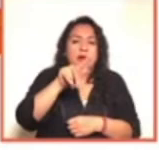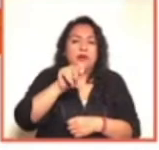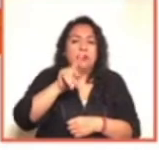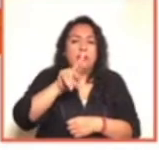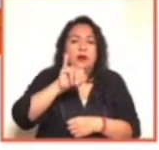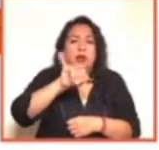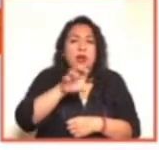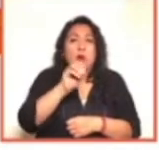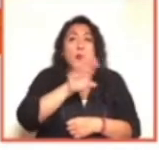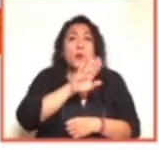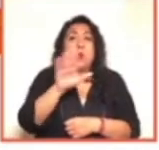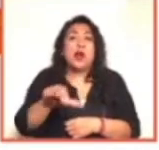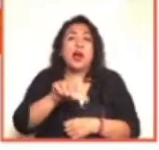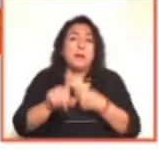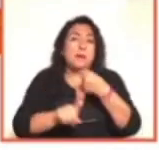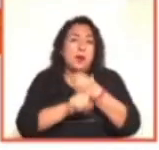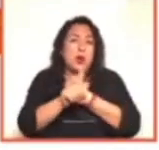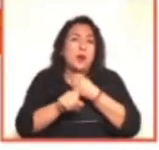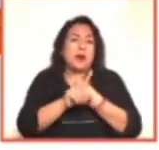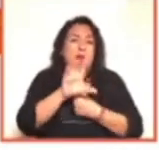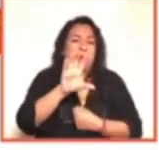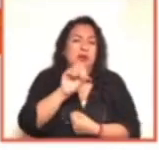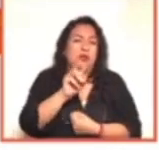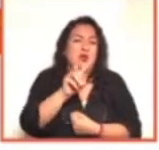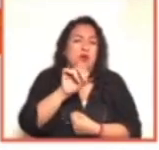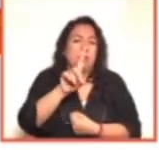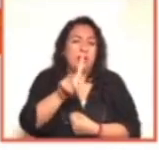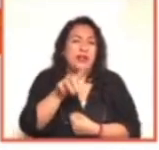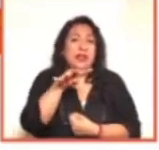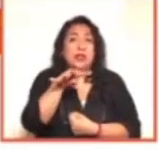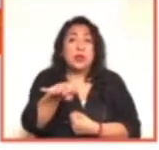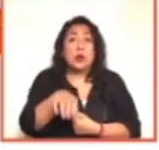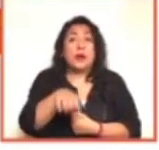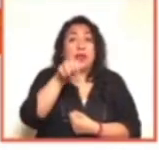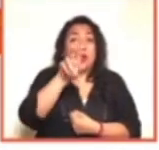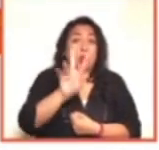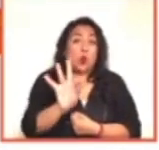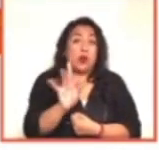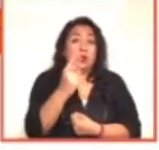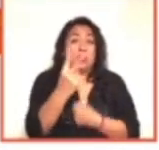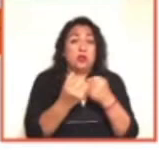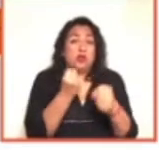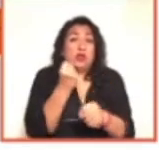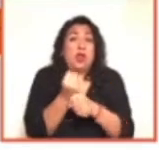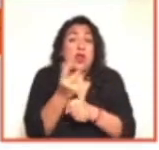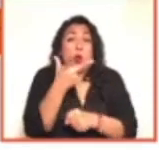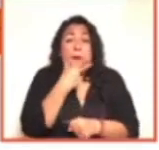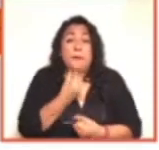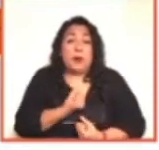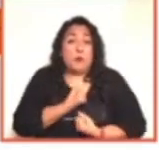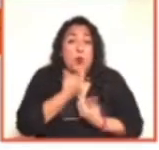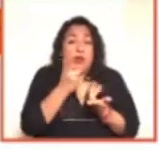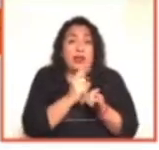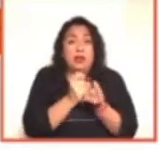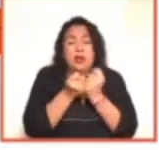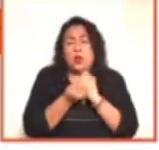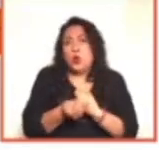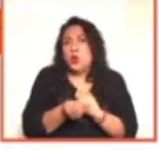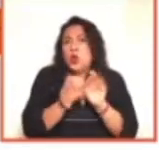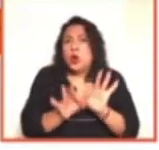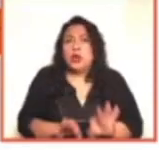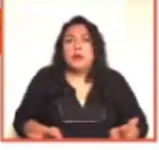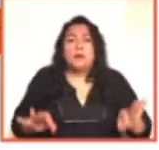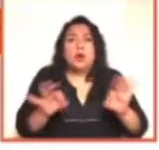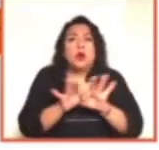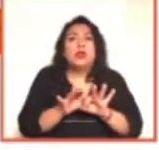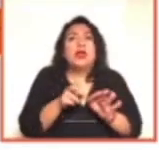por complicaciones de COVID-19. Él tenía 42 años, importante poeta, traductor, editor de